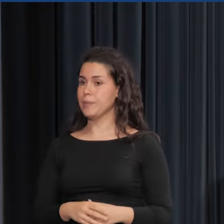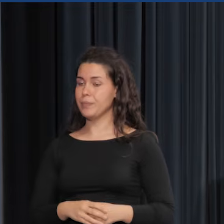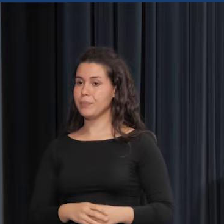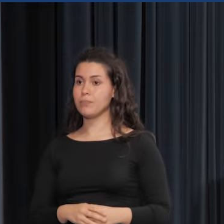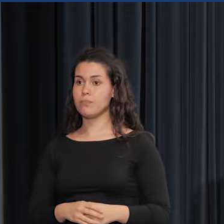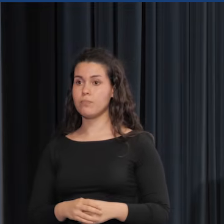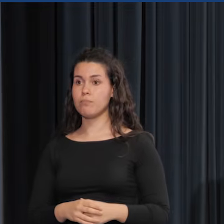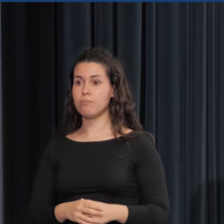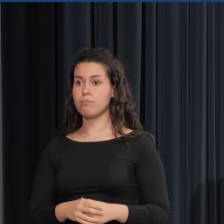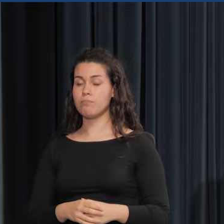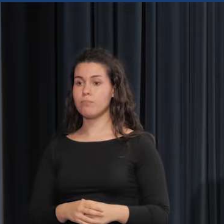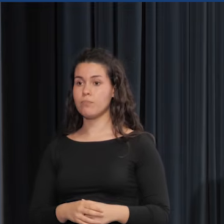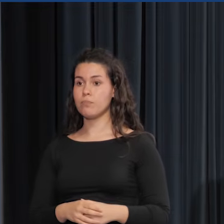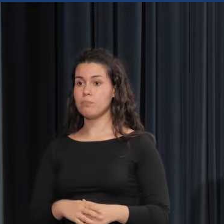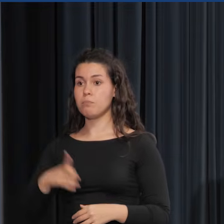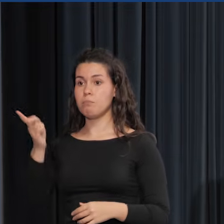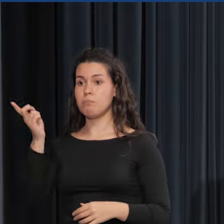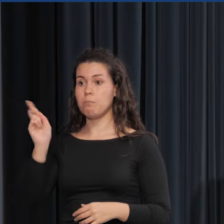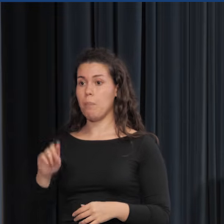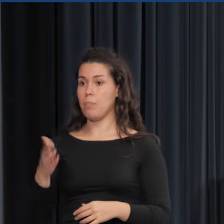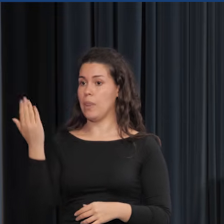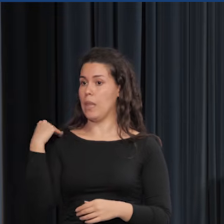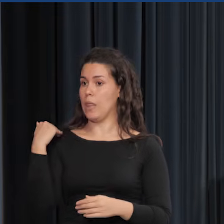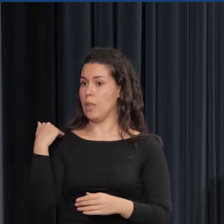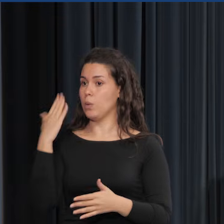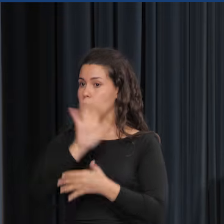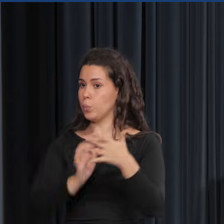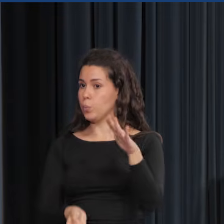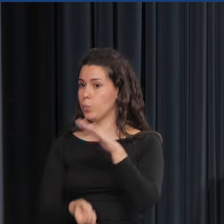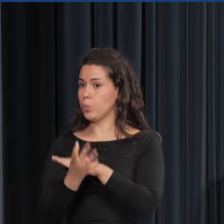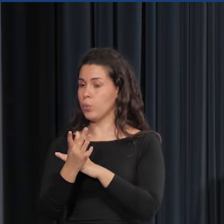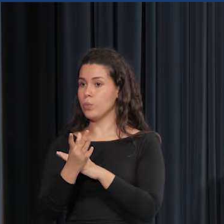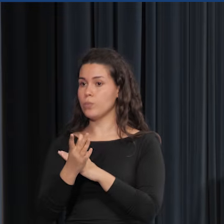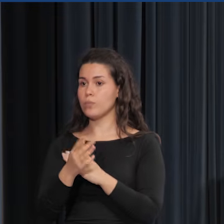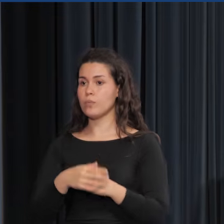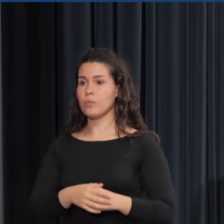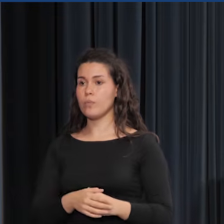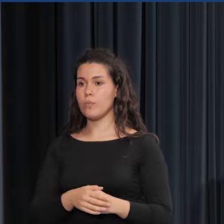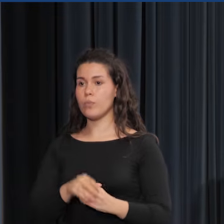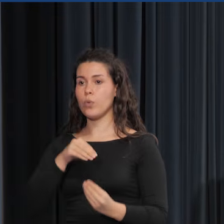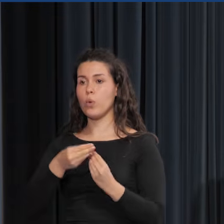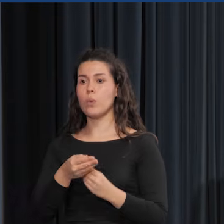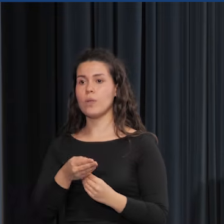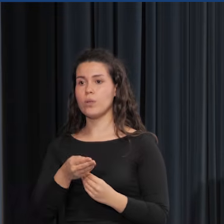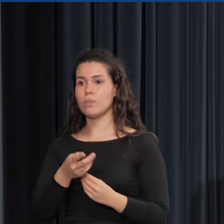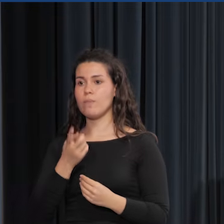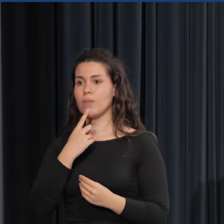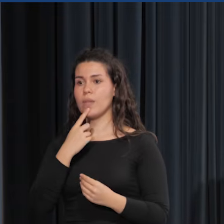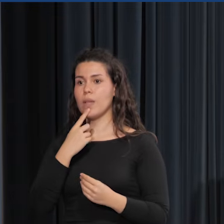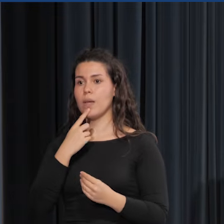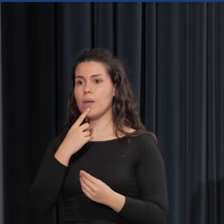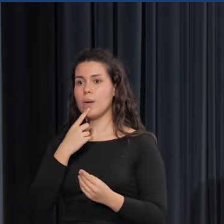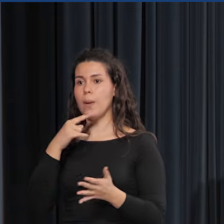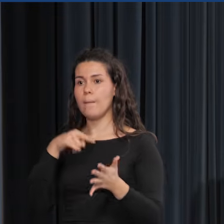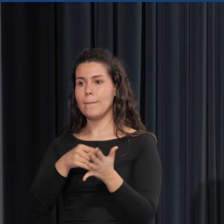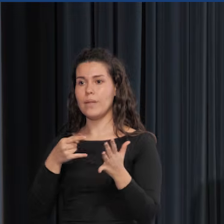una publicación que se hizo hace algunos años, que es el documento conocido como metodología BIM, oportunidades